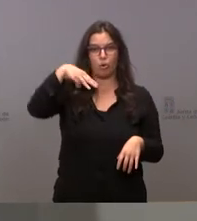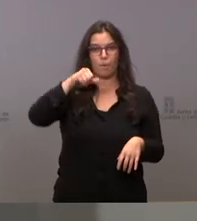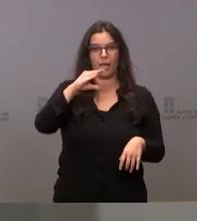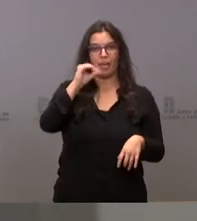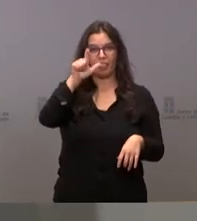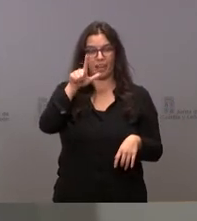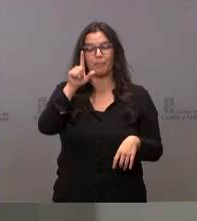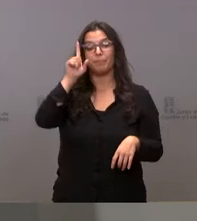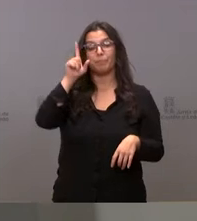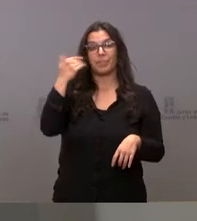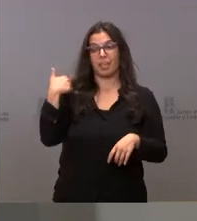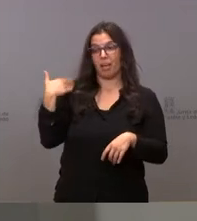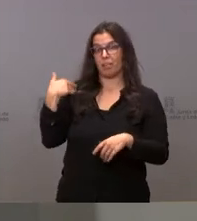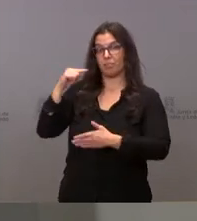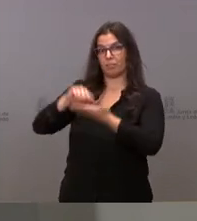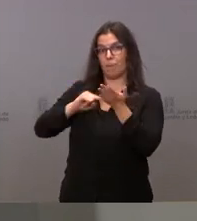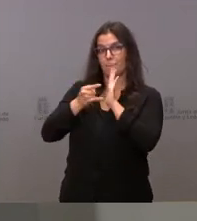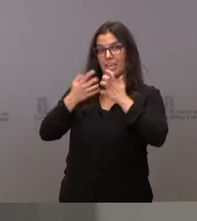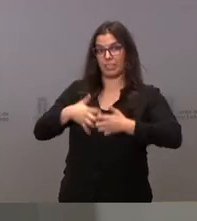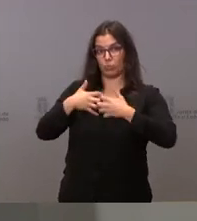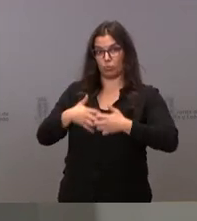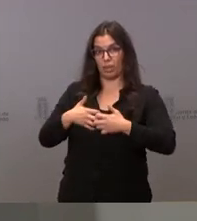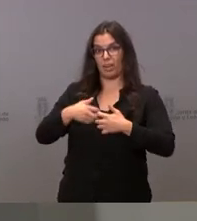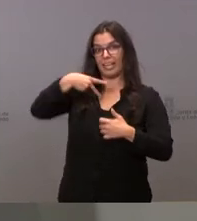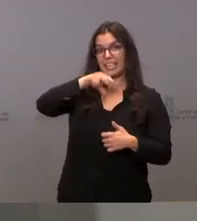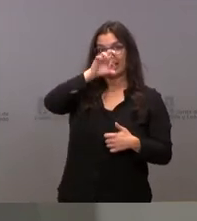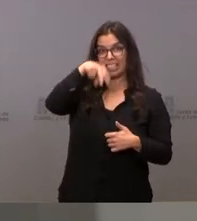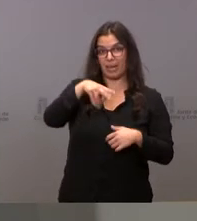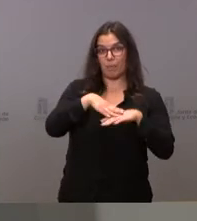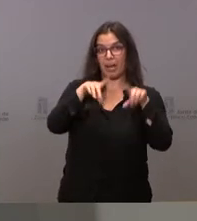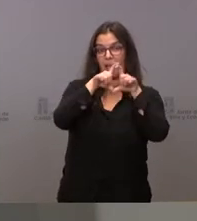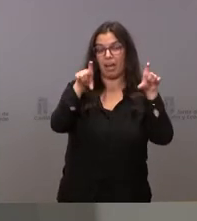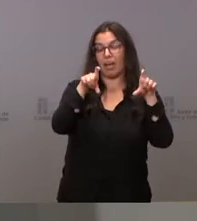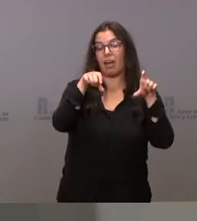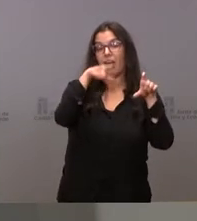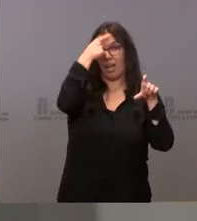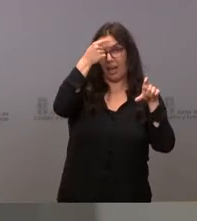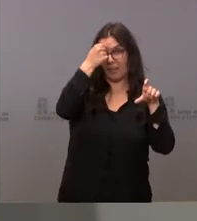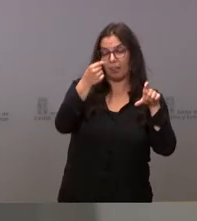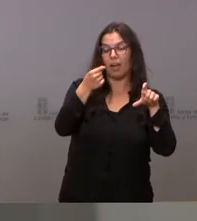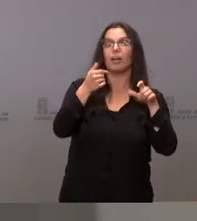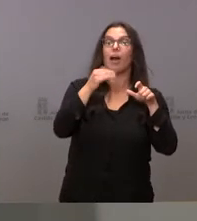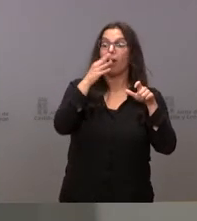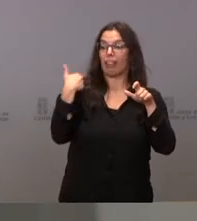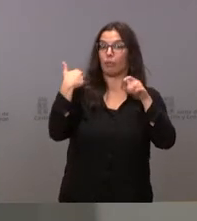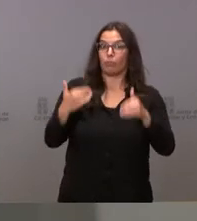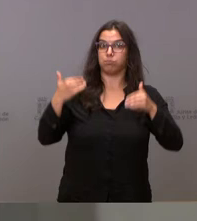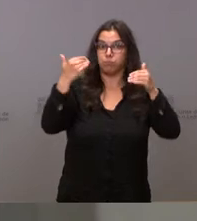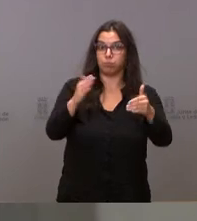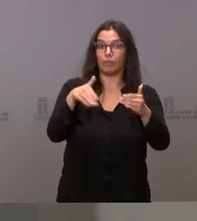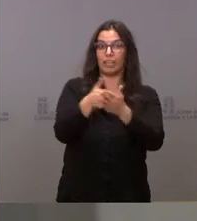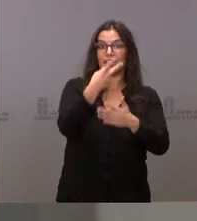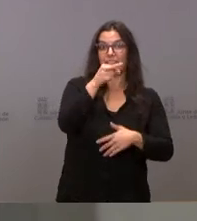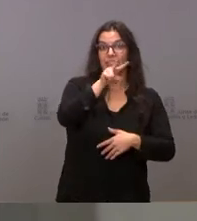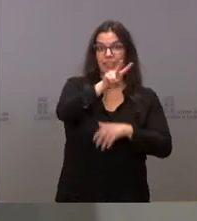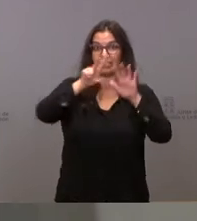ampliación estaba ya contemplada en el Plan Industrial de Nissan para Ávila, que la Junta acaba de ampliar a 2026 y que ha sido declarado, como